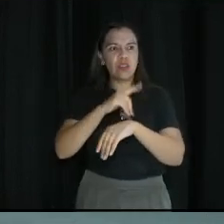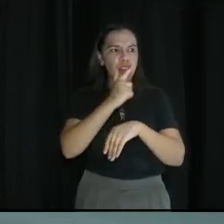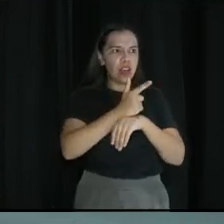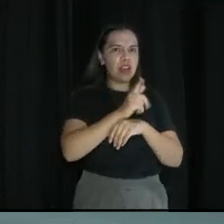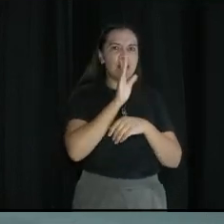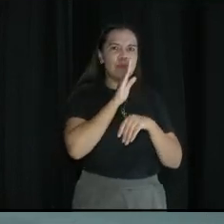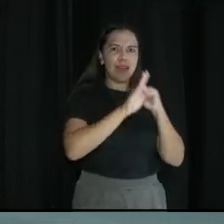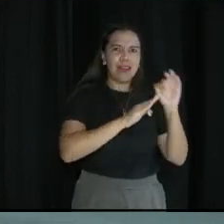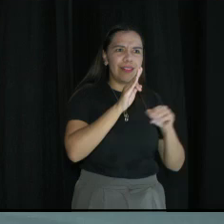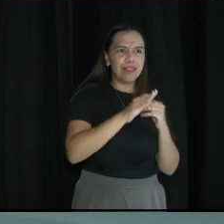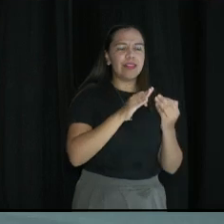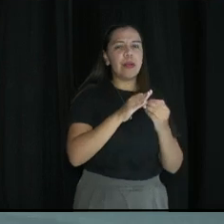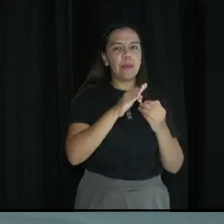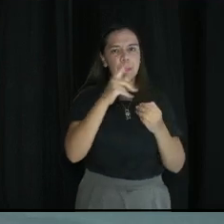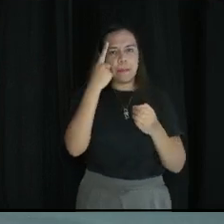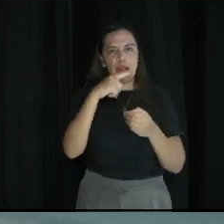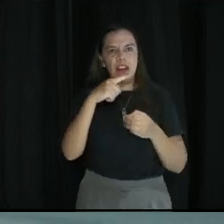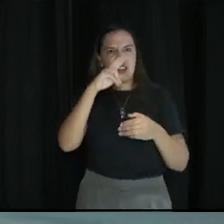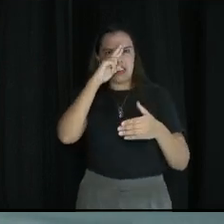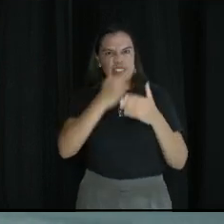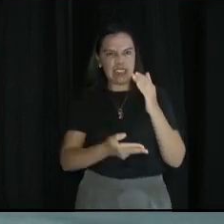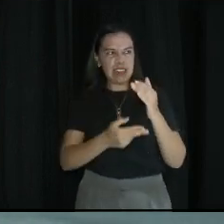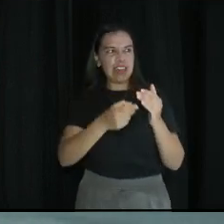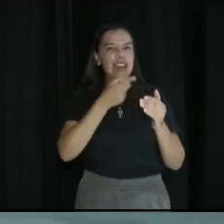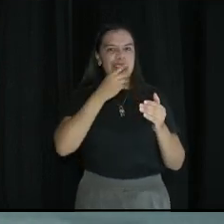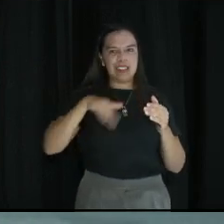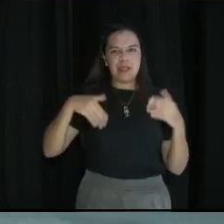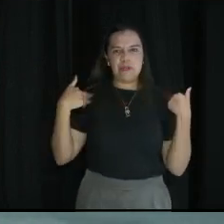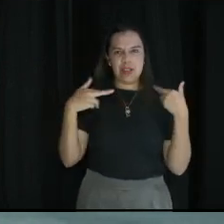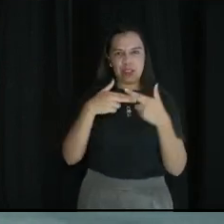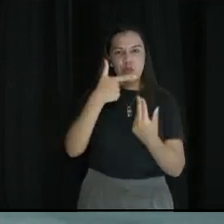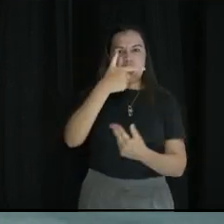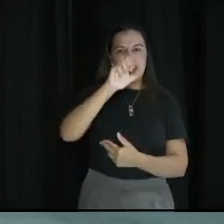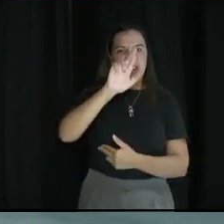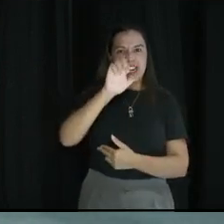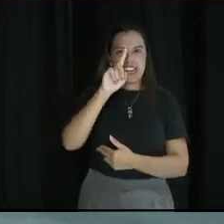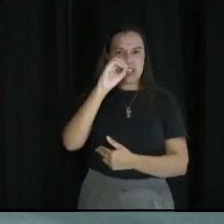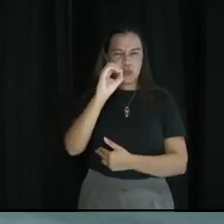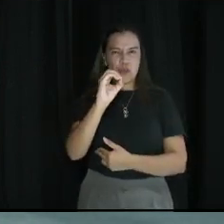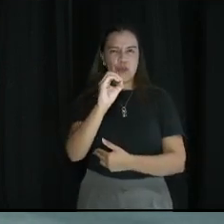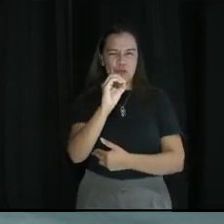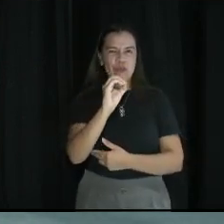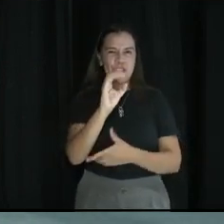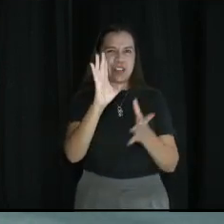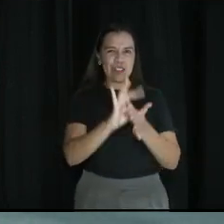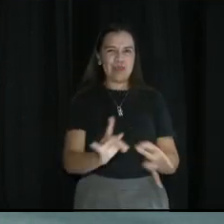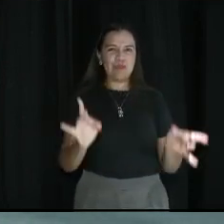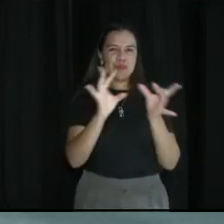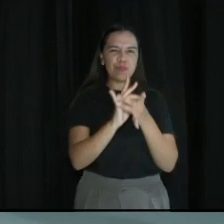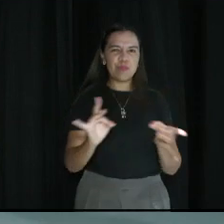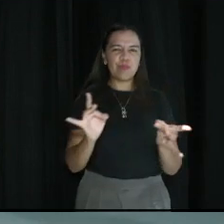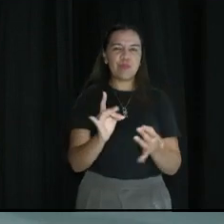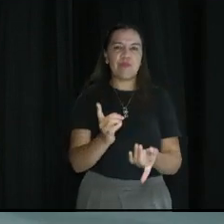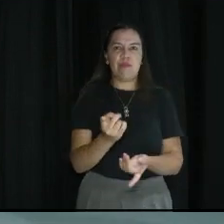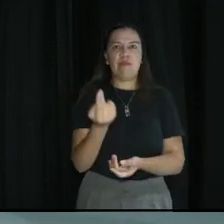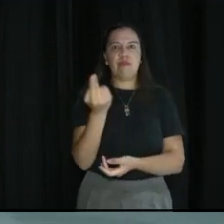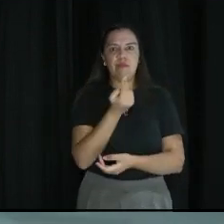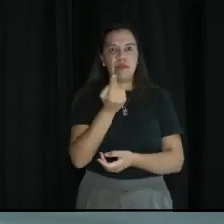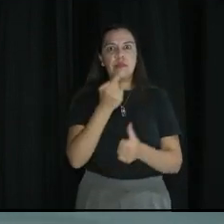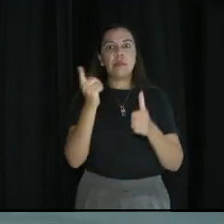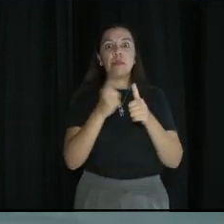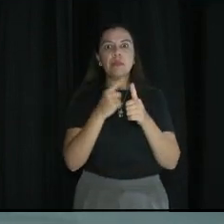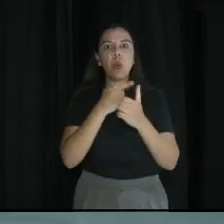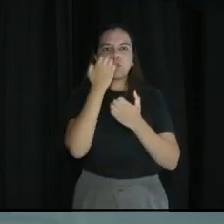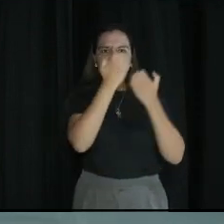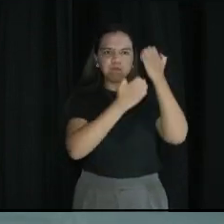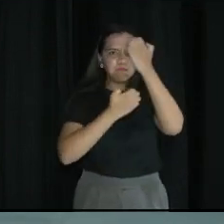constituye un tipo de delito. Ya como lo hacía mención el maestro Gerardo Rodrigo, bueno, aquí debemos de primeramente